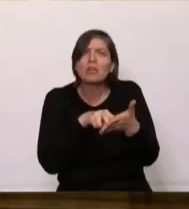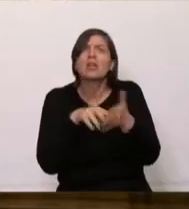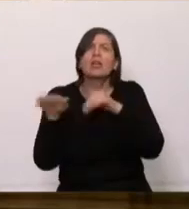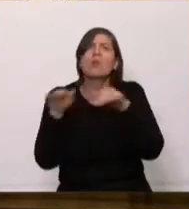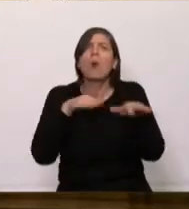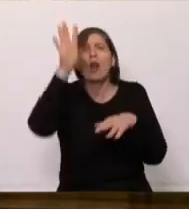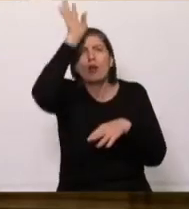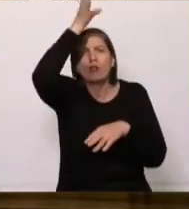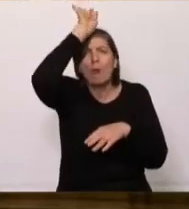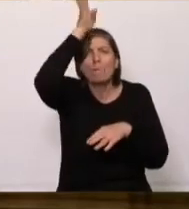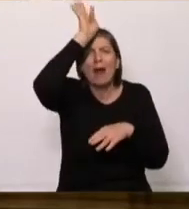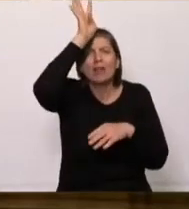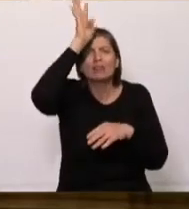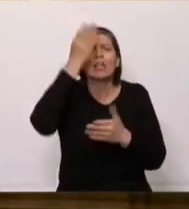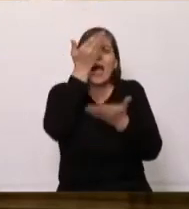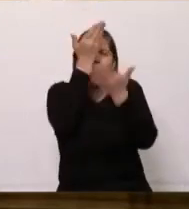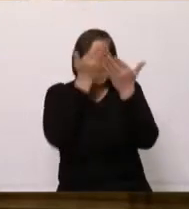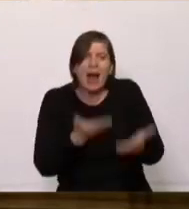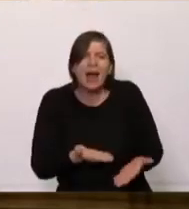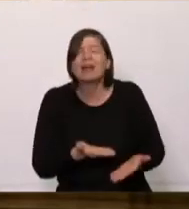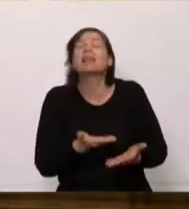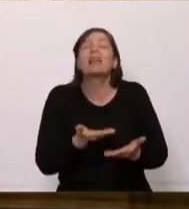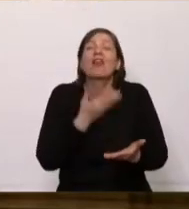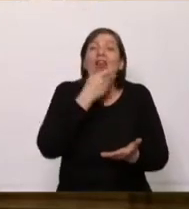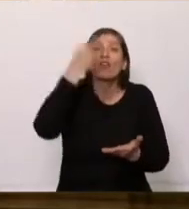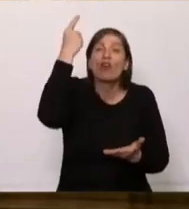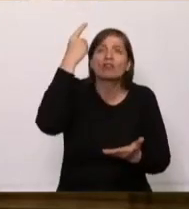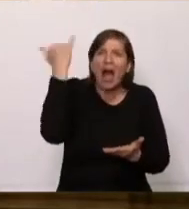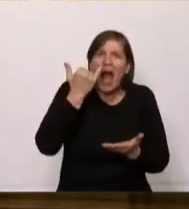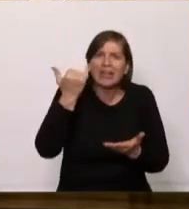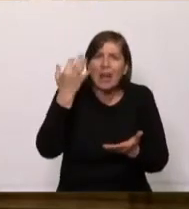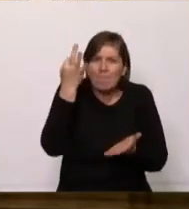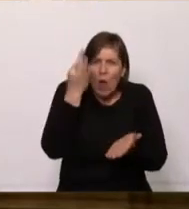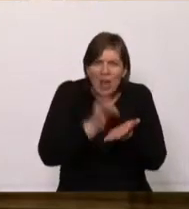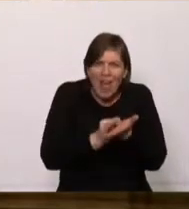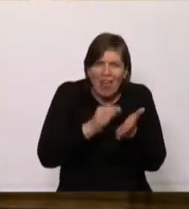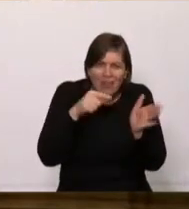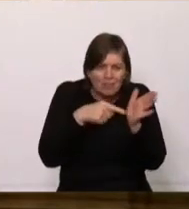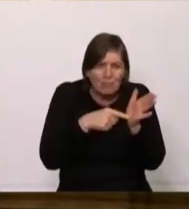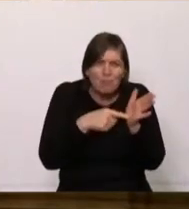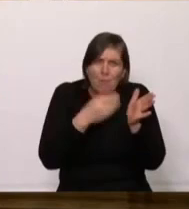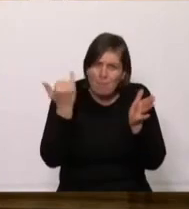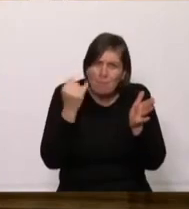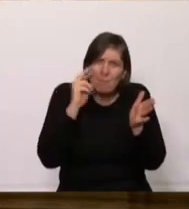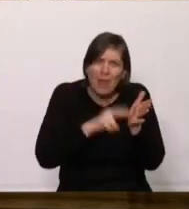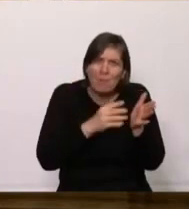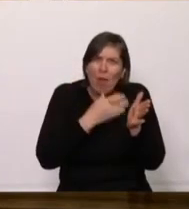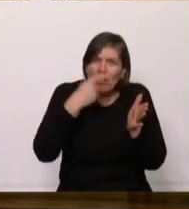¿Acaso, igual que los romanos, la imagen de nuestro Dios está en una moneda?